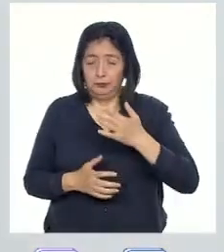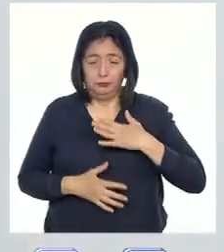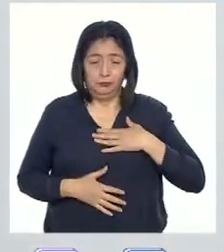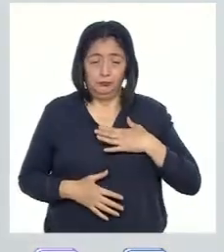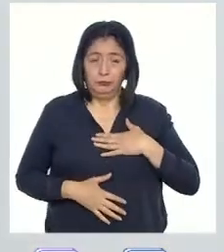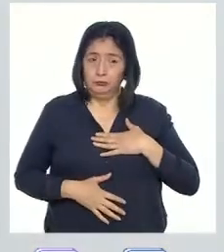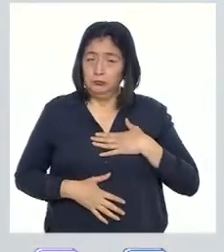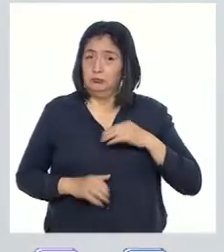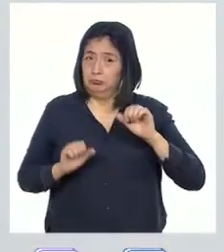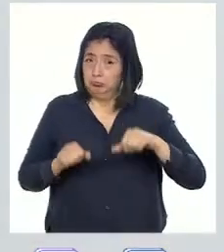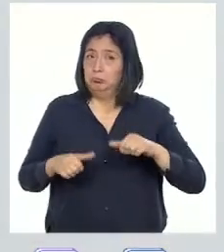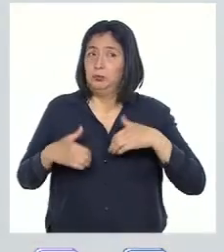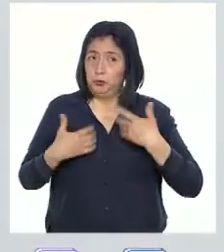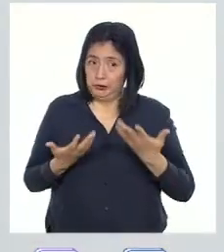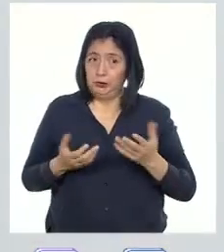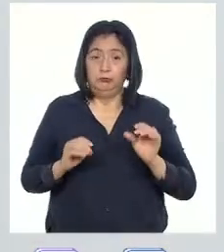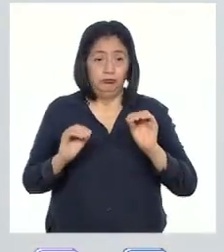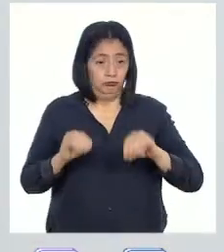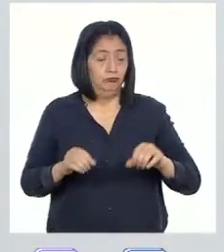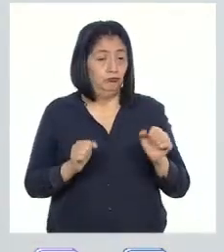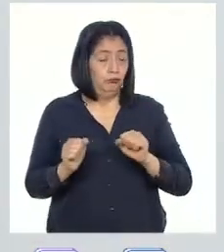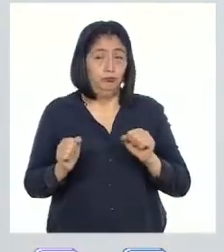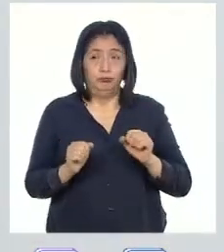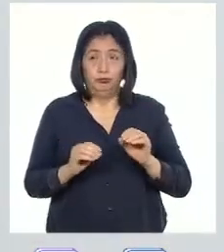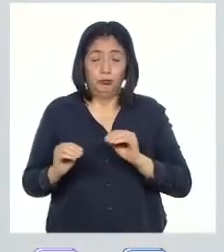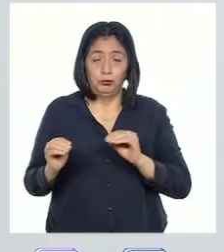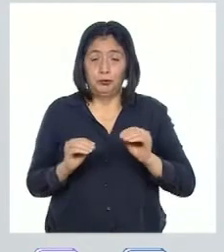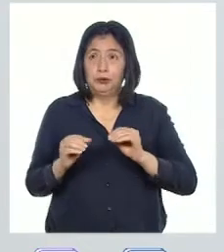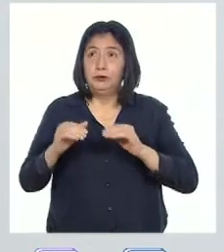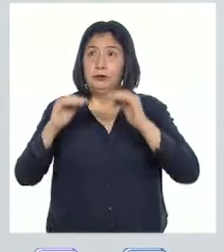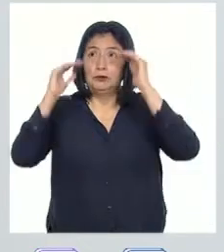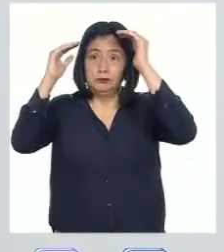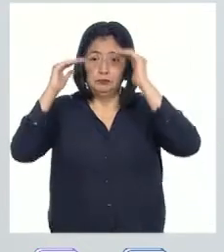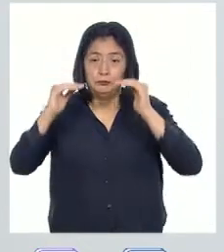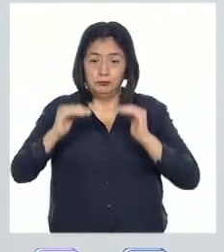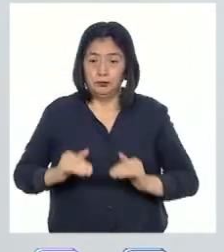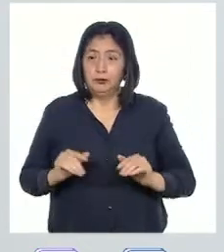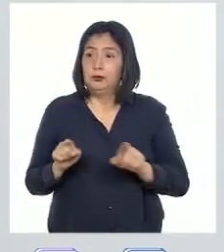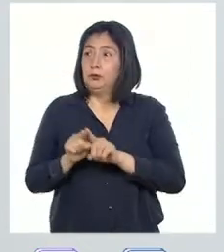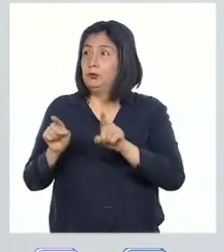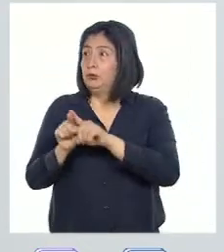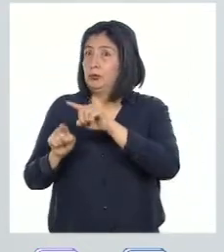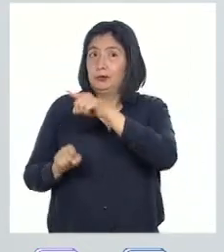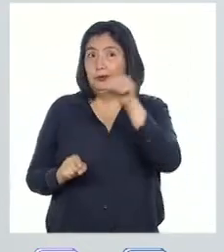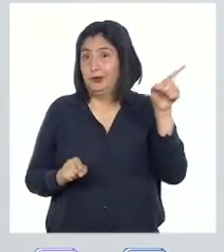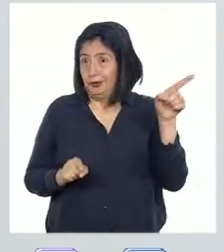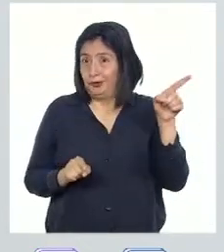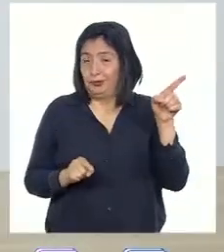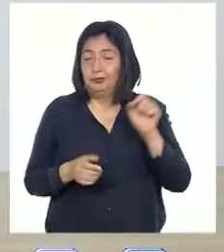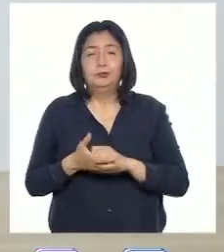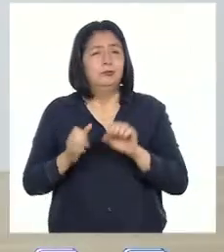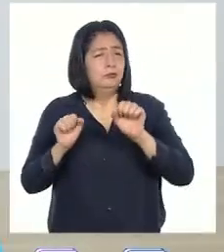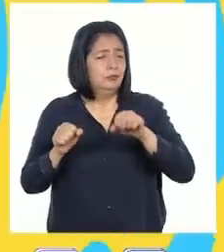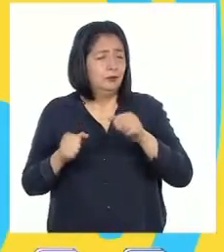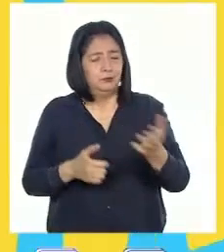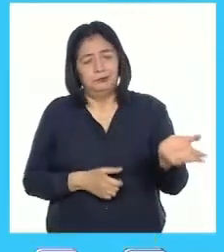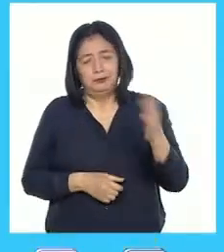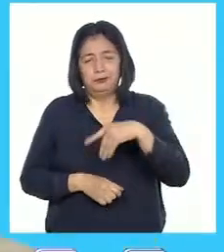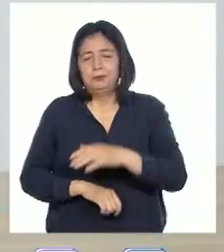cuerpo puede moverse en diferentes niveles, al igual que esos transportes? ¡Vamos a